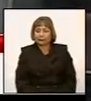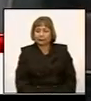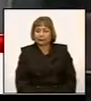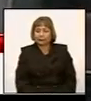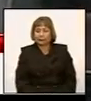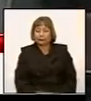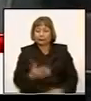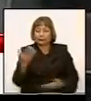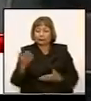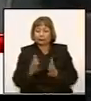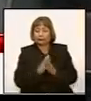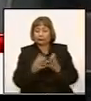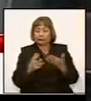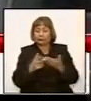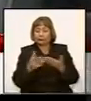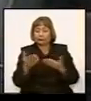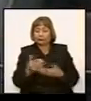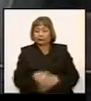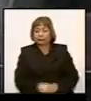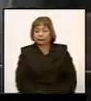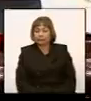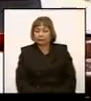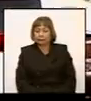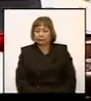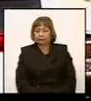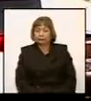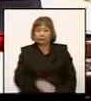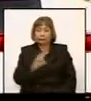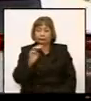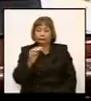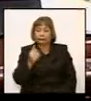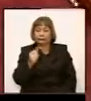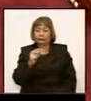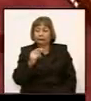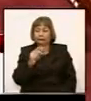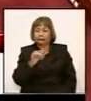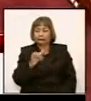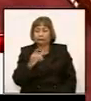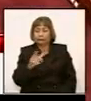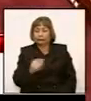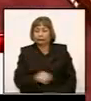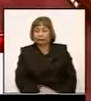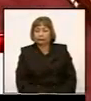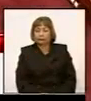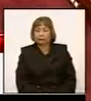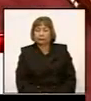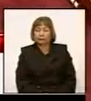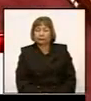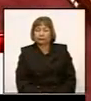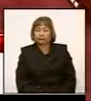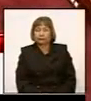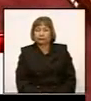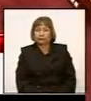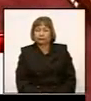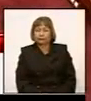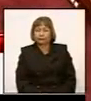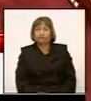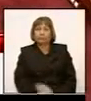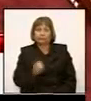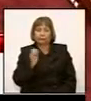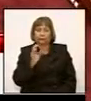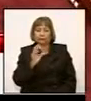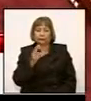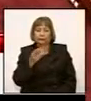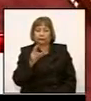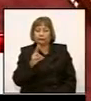Me piden una interrupción, presidente. Congresista Mantilla tiene la interrupción. Dos interrupciones. Y aquí, la segunda, la congresista Echeverría. Sí.